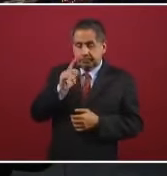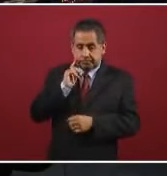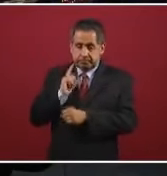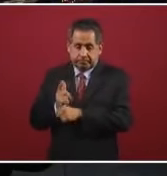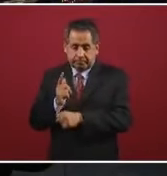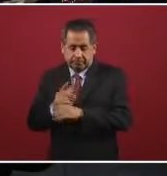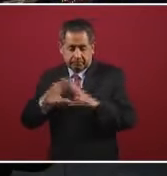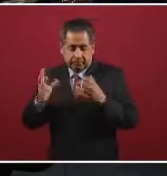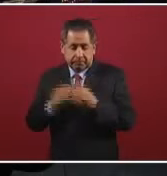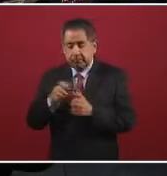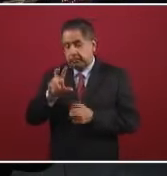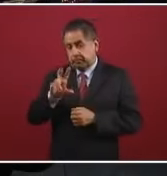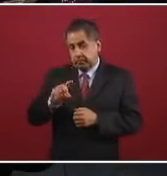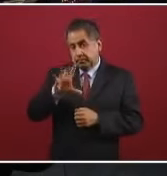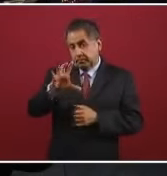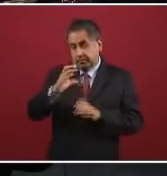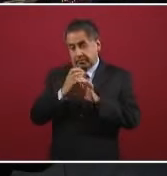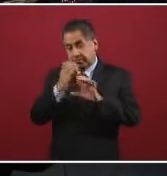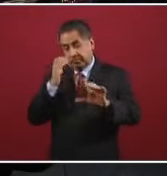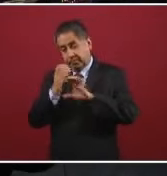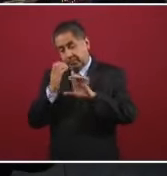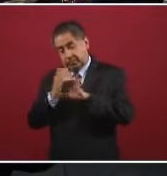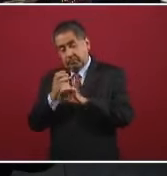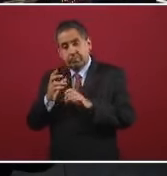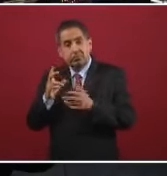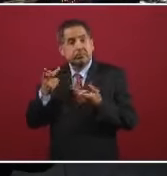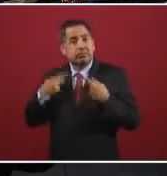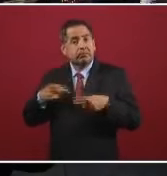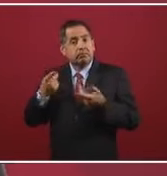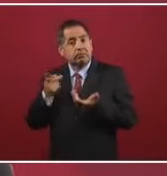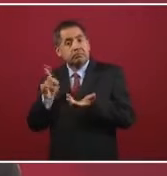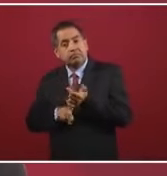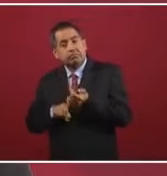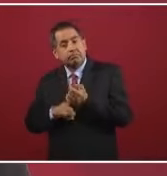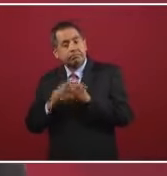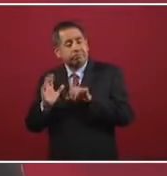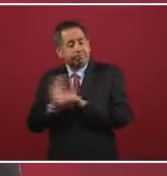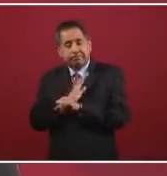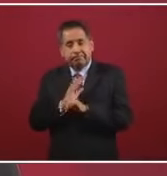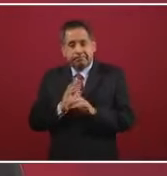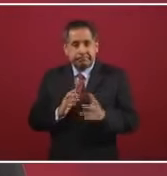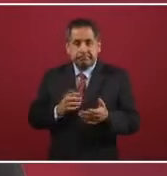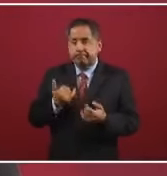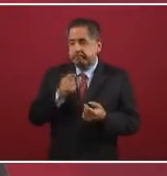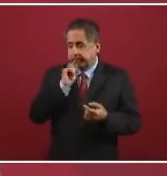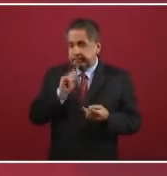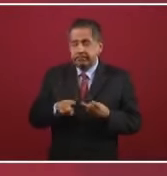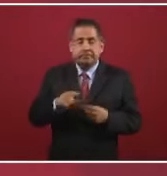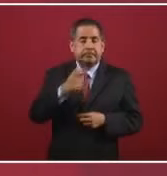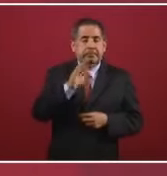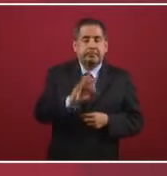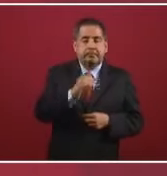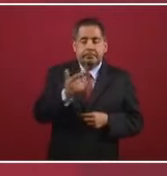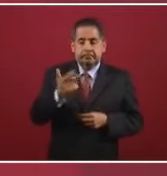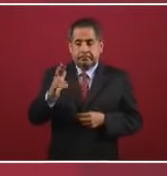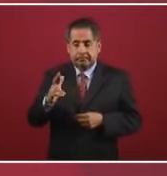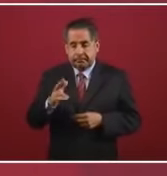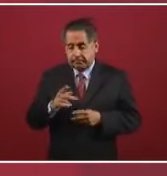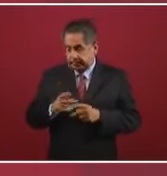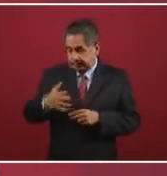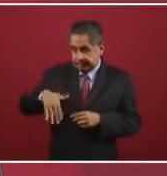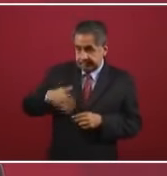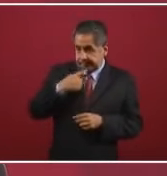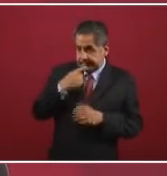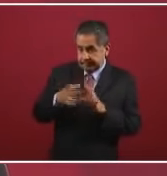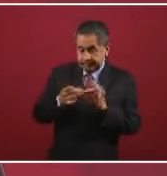detenido 35 tractocamiones y con la participación de la Fiscalía General de la República, en las cifras que yo les di